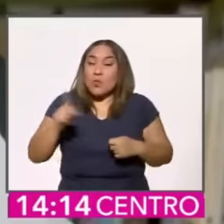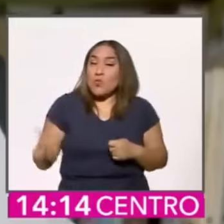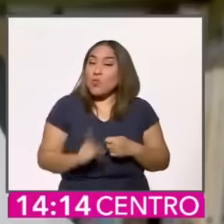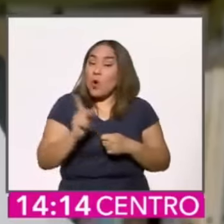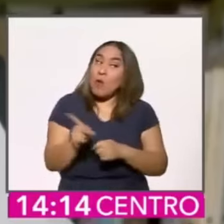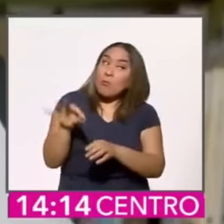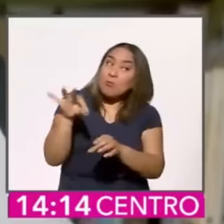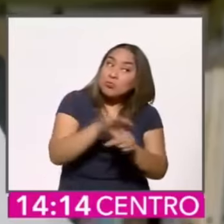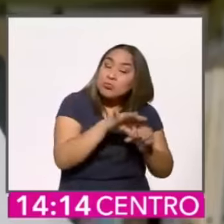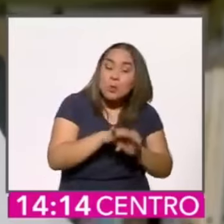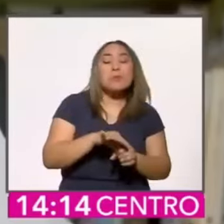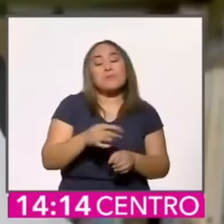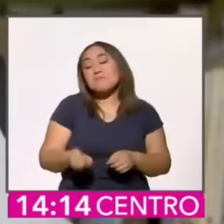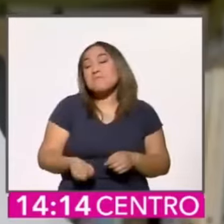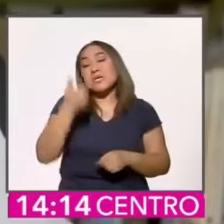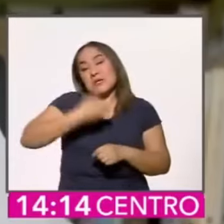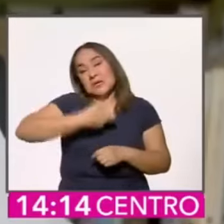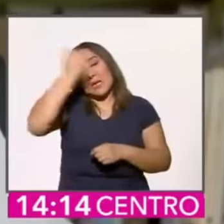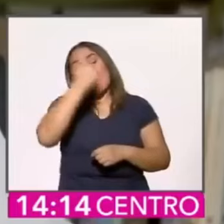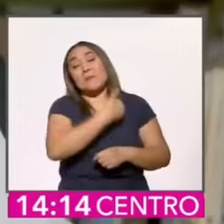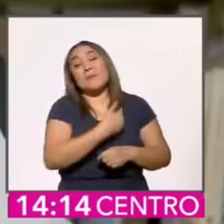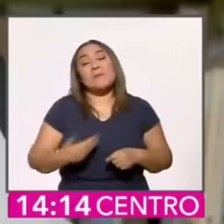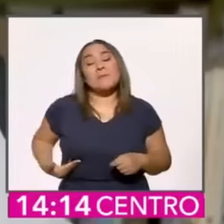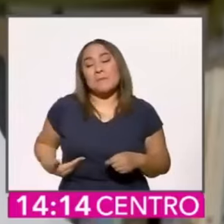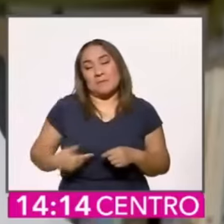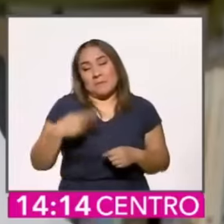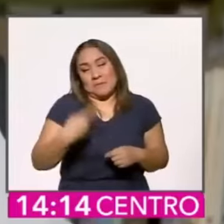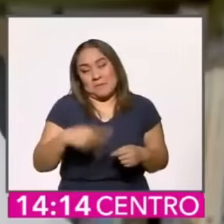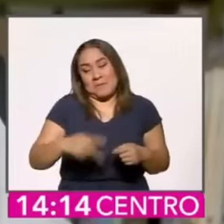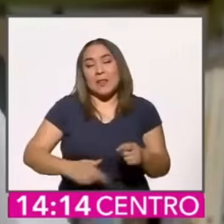pueblo, la primera presidenta de la República?